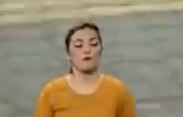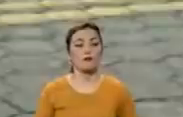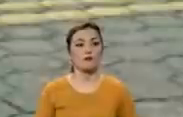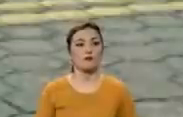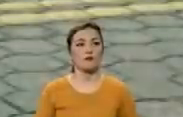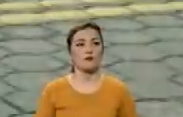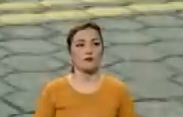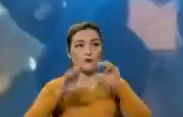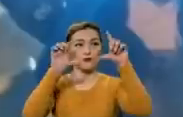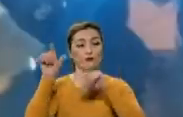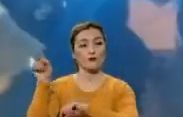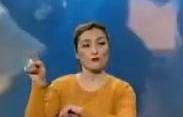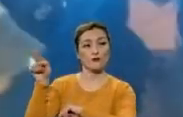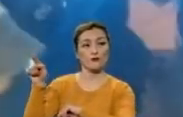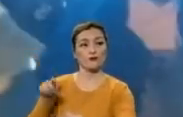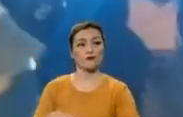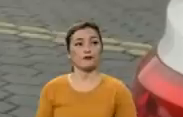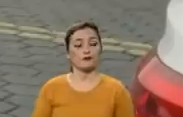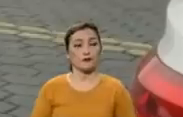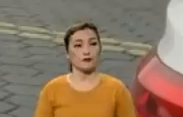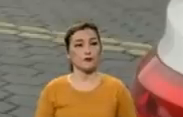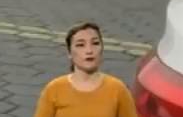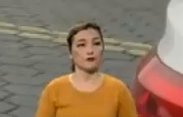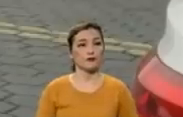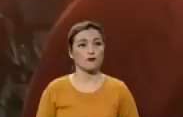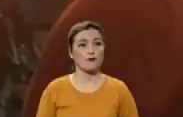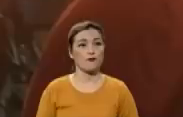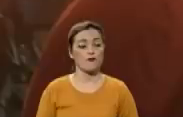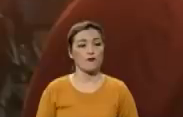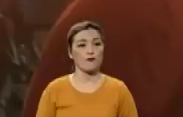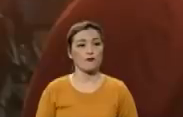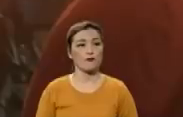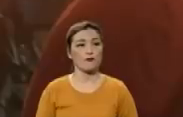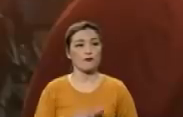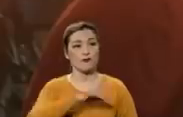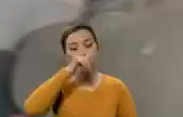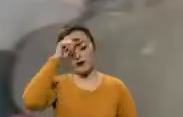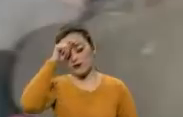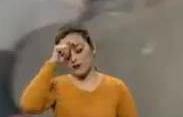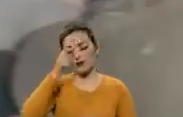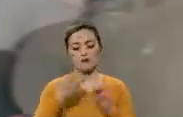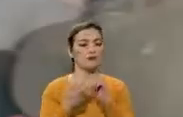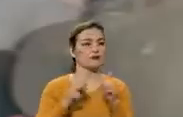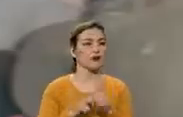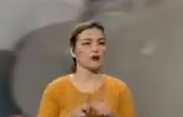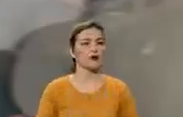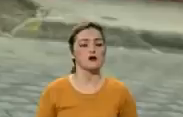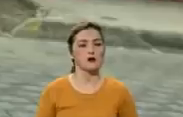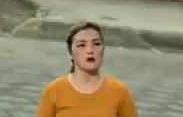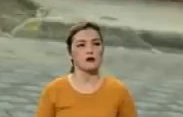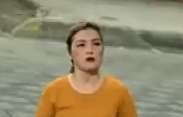nos proporcionaron los vecinos de esta zona que están, como ya lo escuchábamos, cansados de este inconveniente que no solo